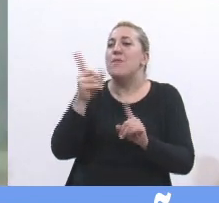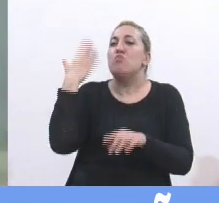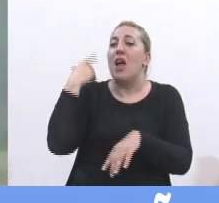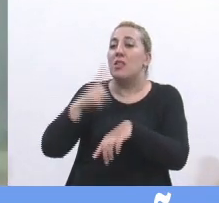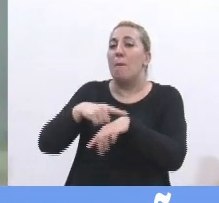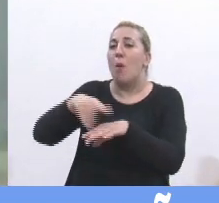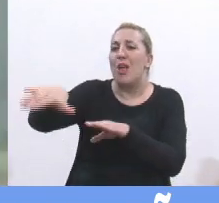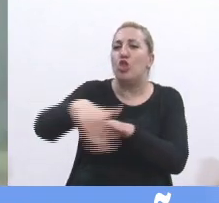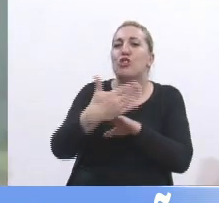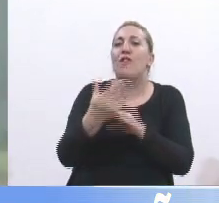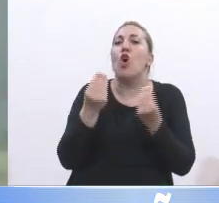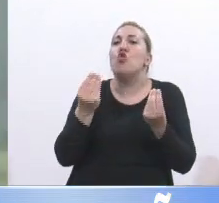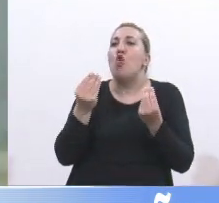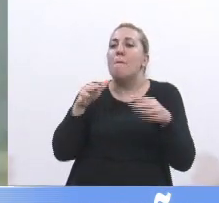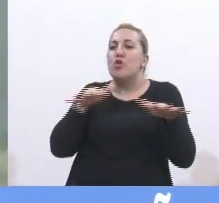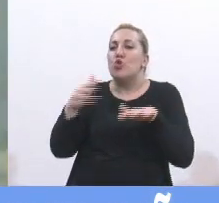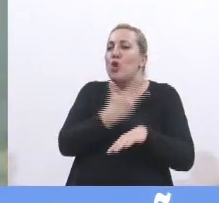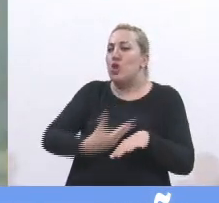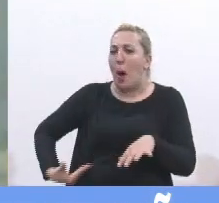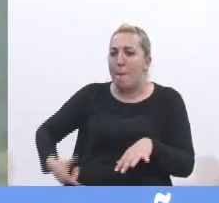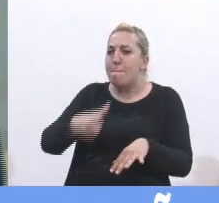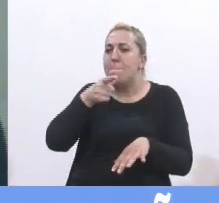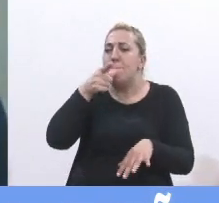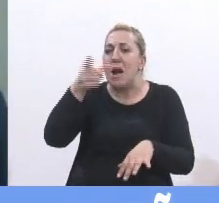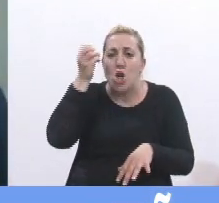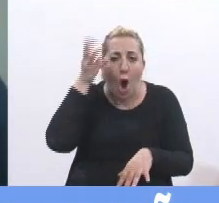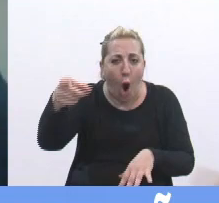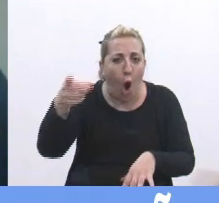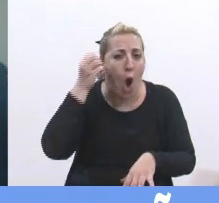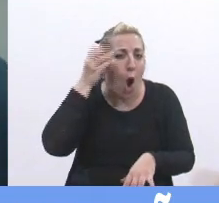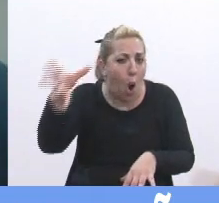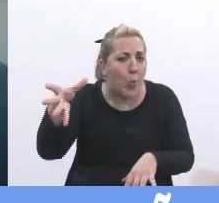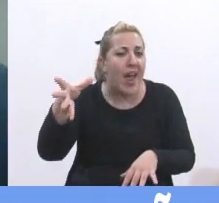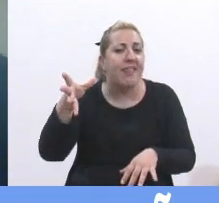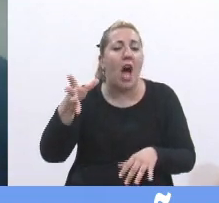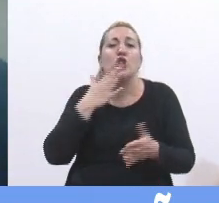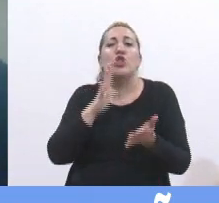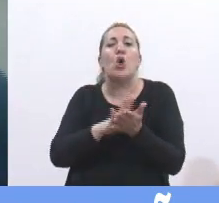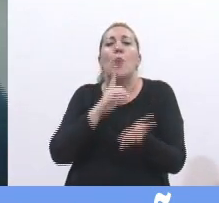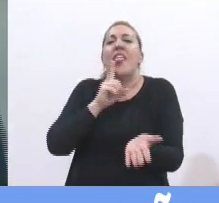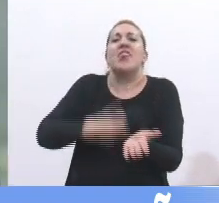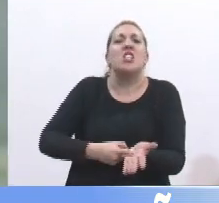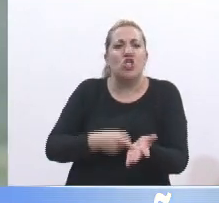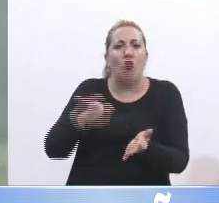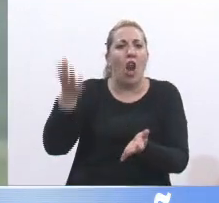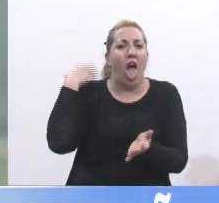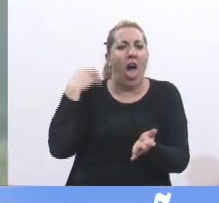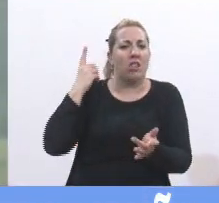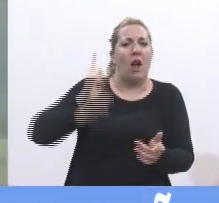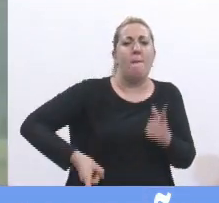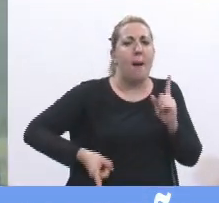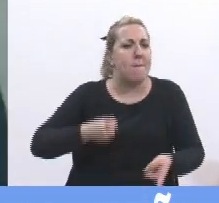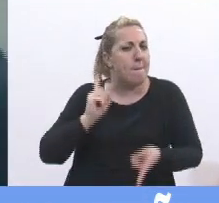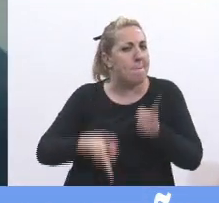el gobierno. Parece que no se acuerdan de las decisiones arbitrarias